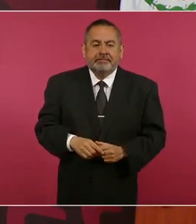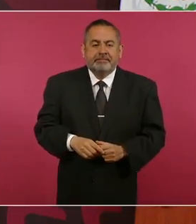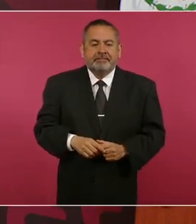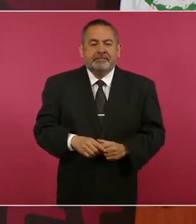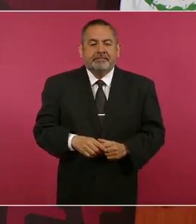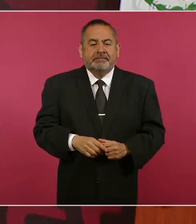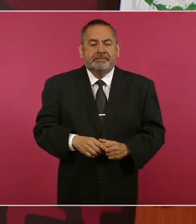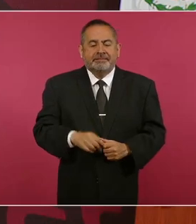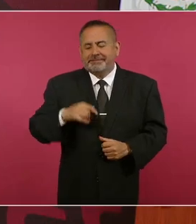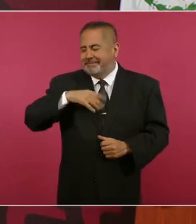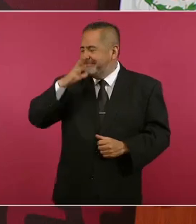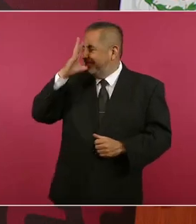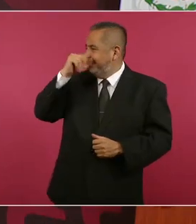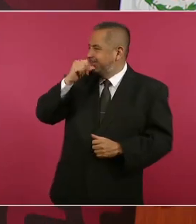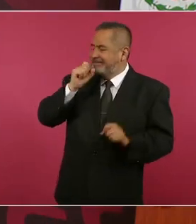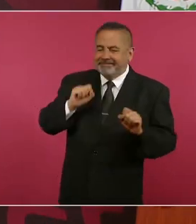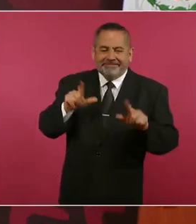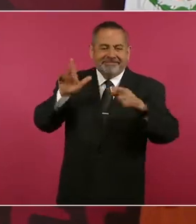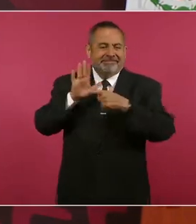es que no puedo poner